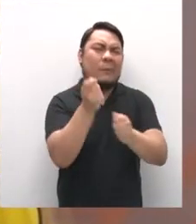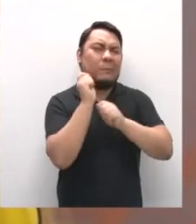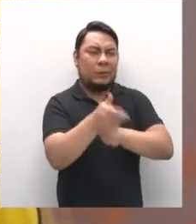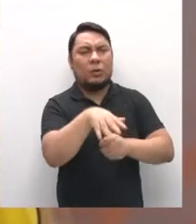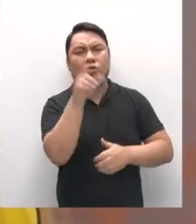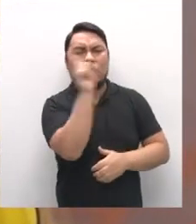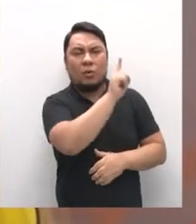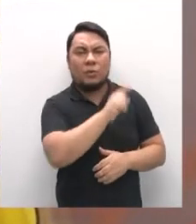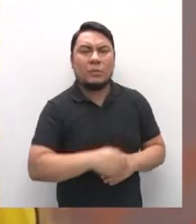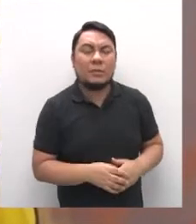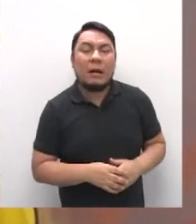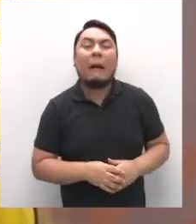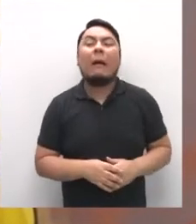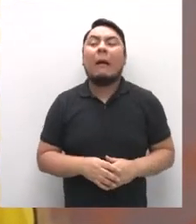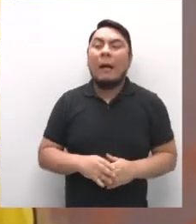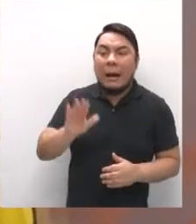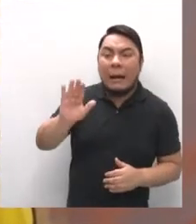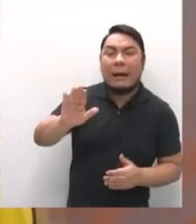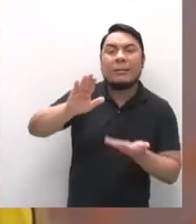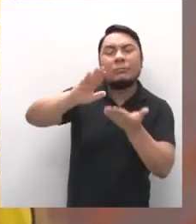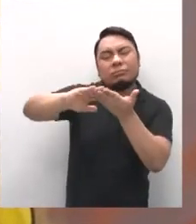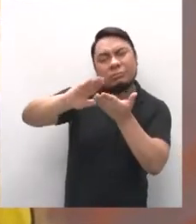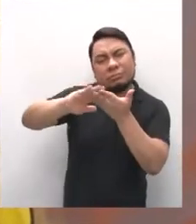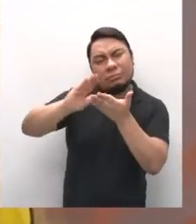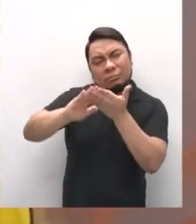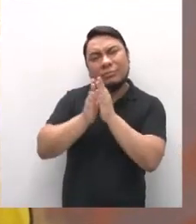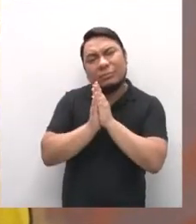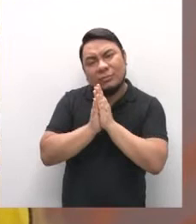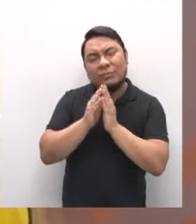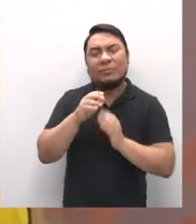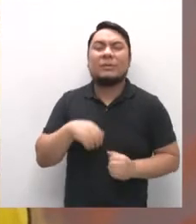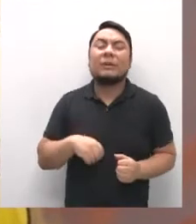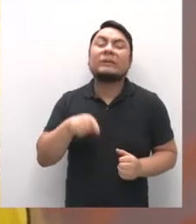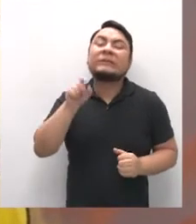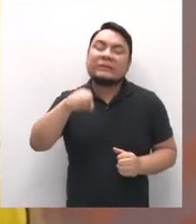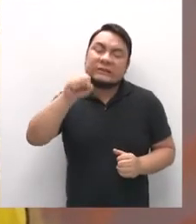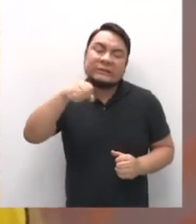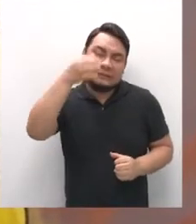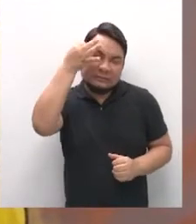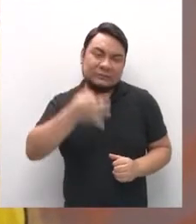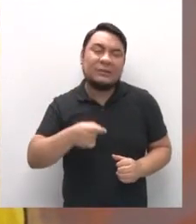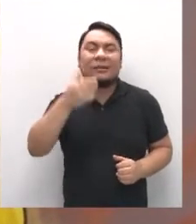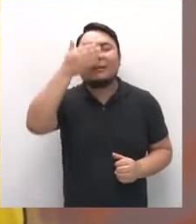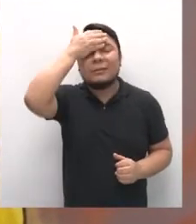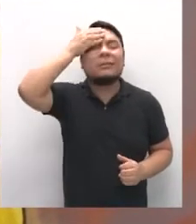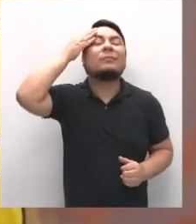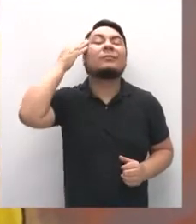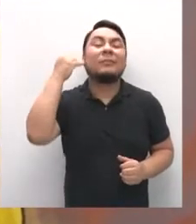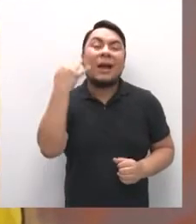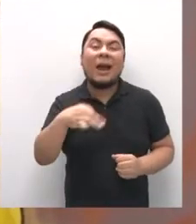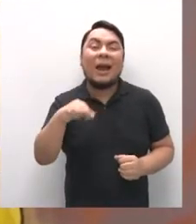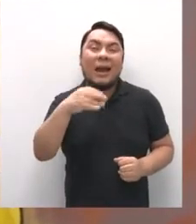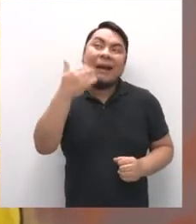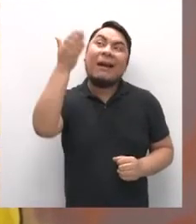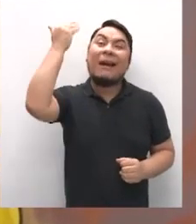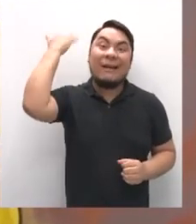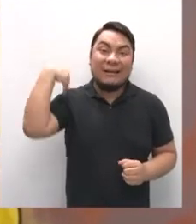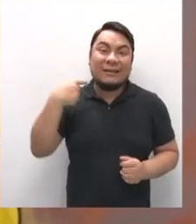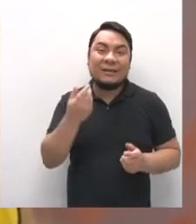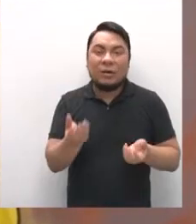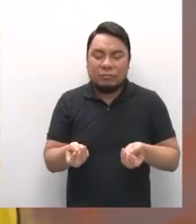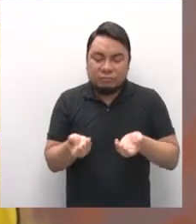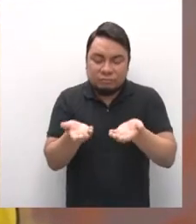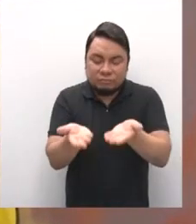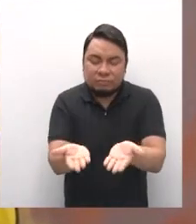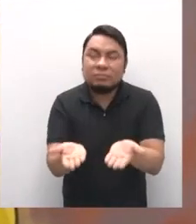Perdónanos, Muki, suplicó Jacinto. Es cierto, hemos olvidado de hacer las ofrendas y de